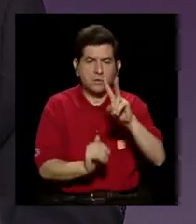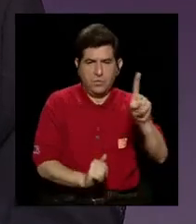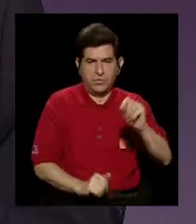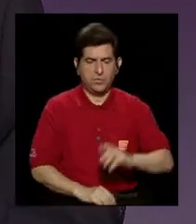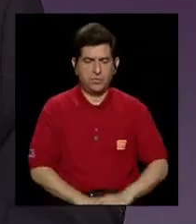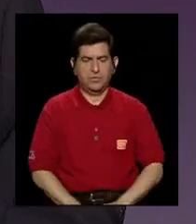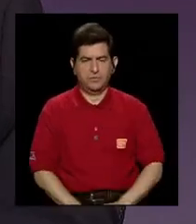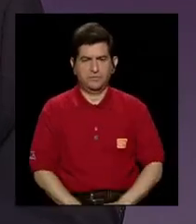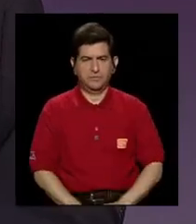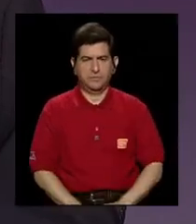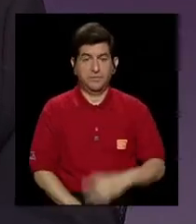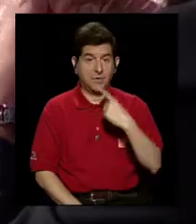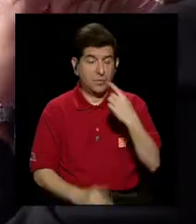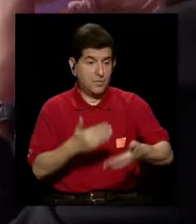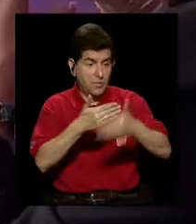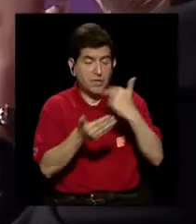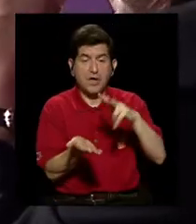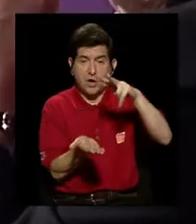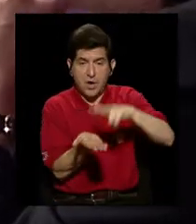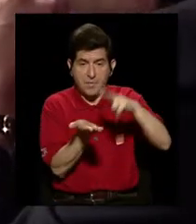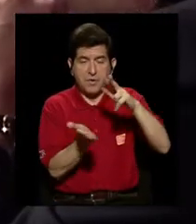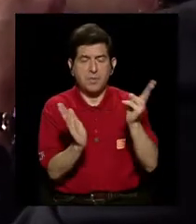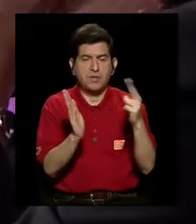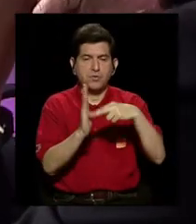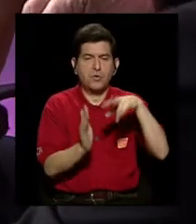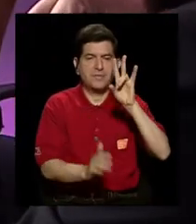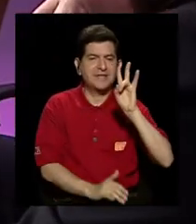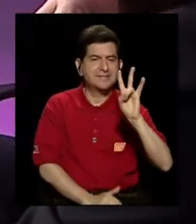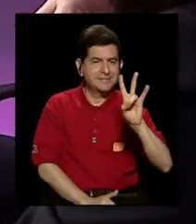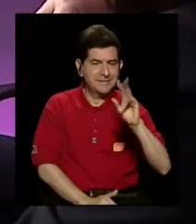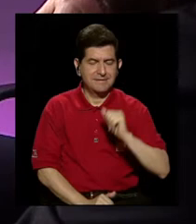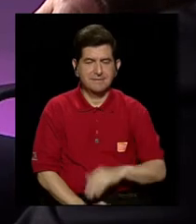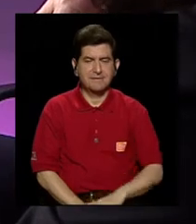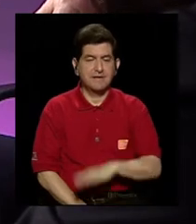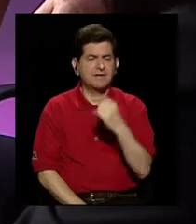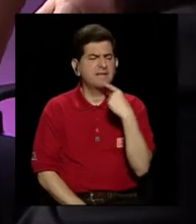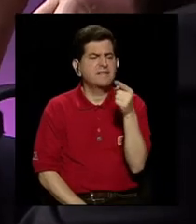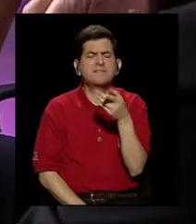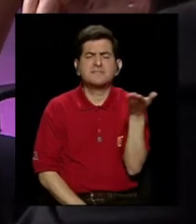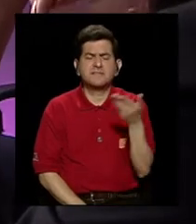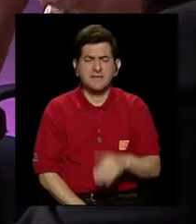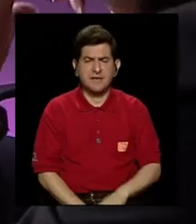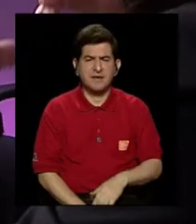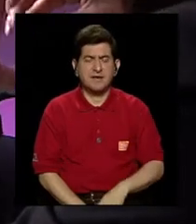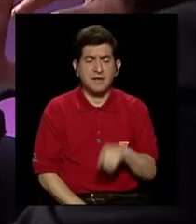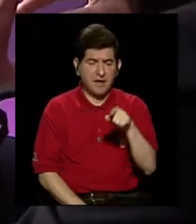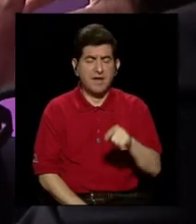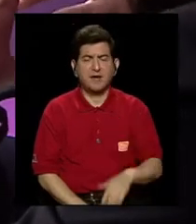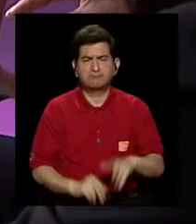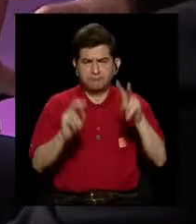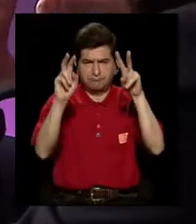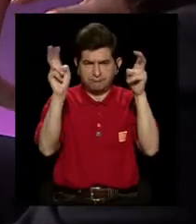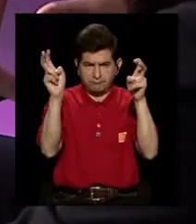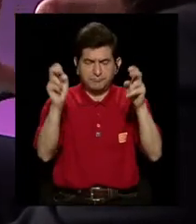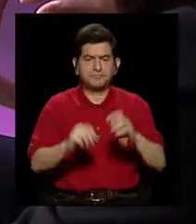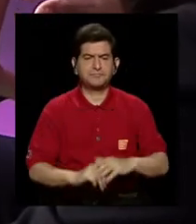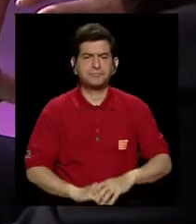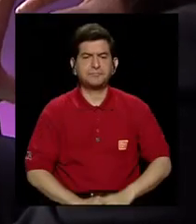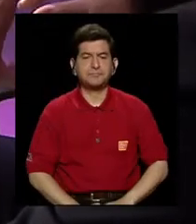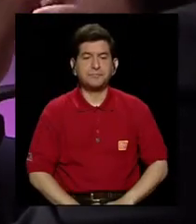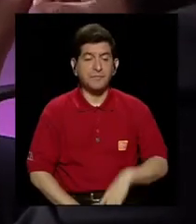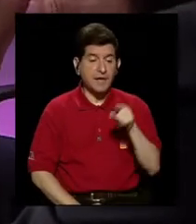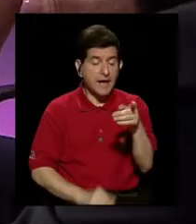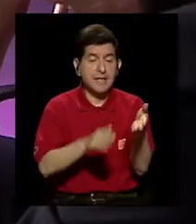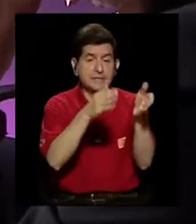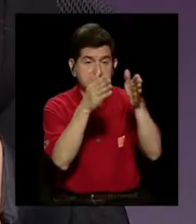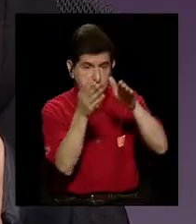femicidio del artículo 21, que, como les digo, fue aprobado en el 2007 y lo que dice el tipo penal